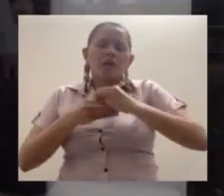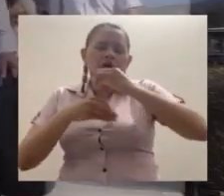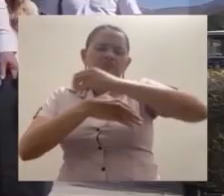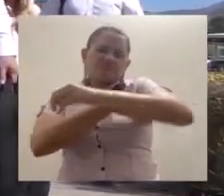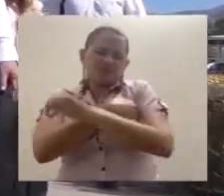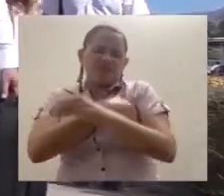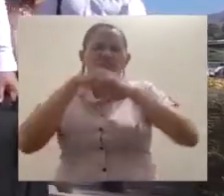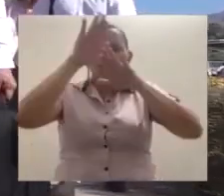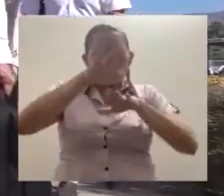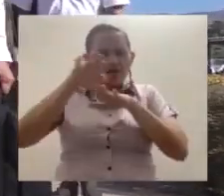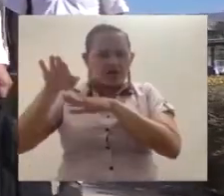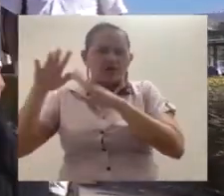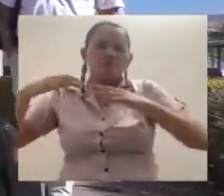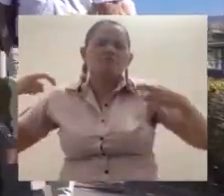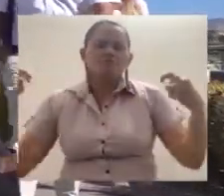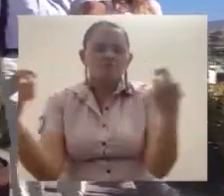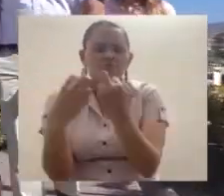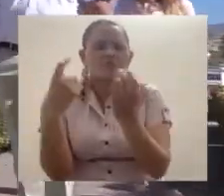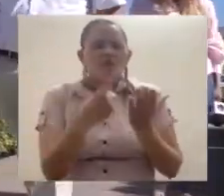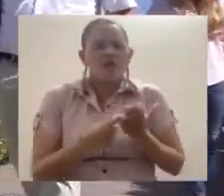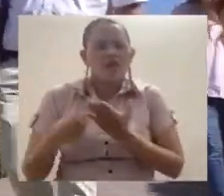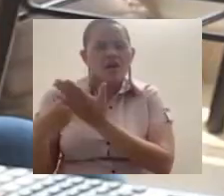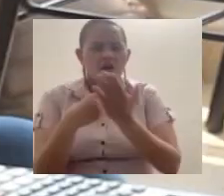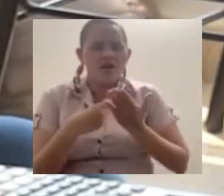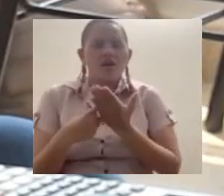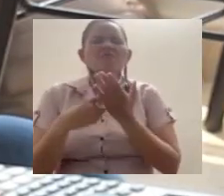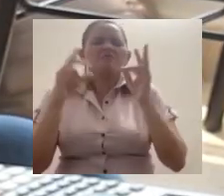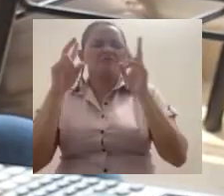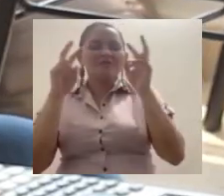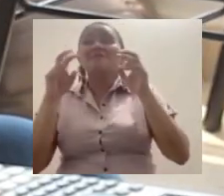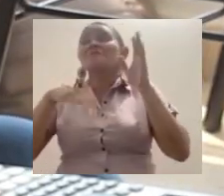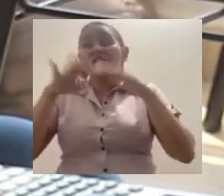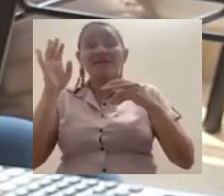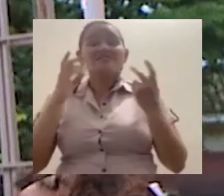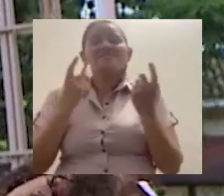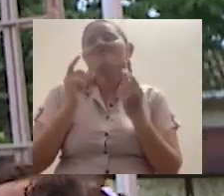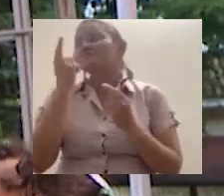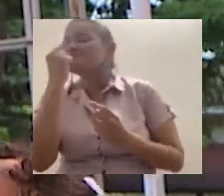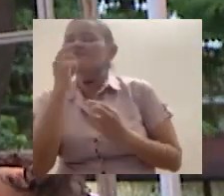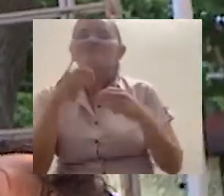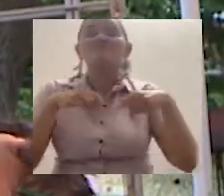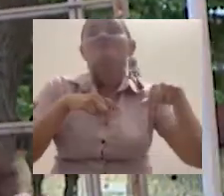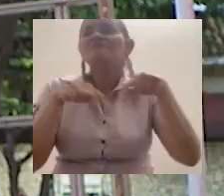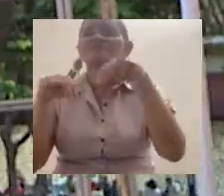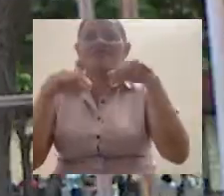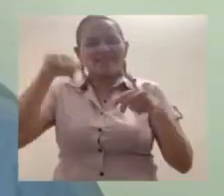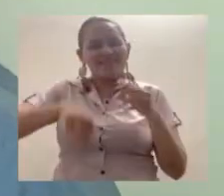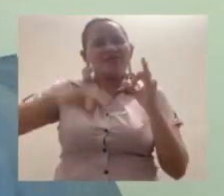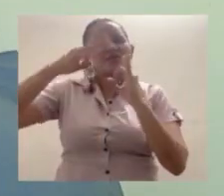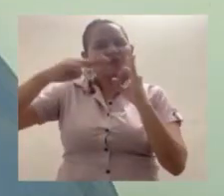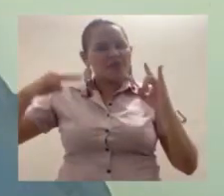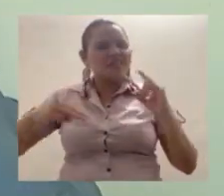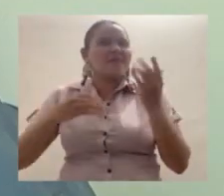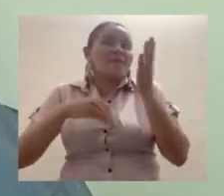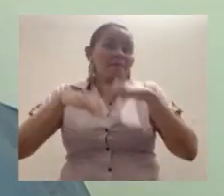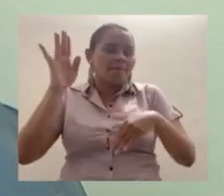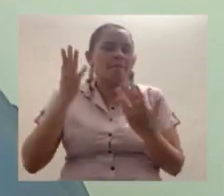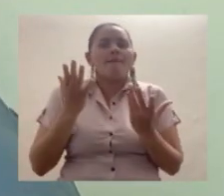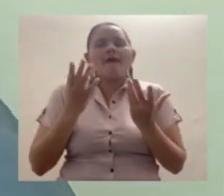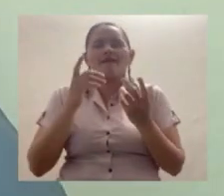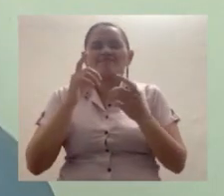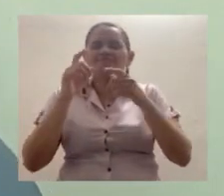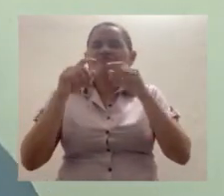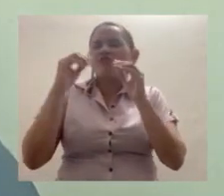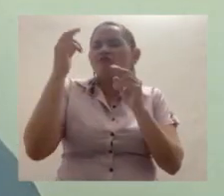ministerio, quienes a su vez realizaron un recorrido por los diferentes espacios del campus universitario y conocieron las políticas de inclusión, así como los procesos